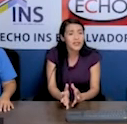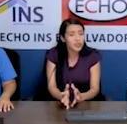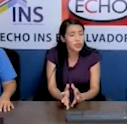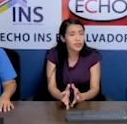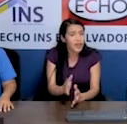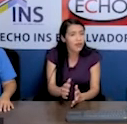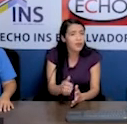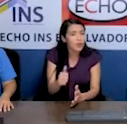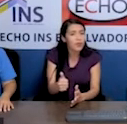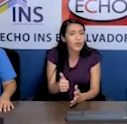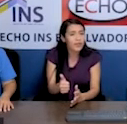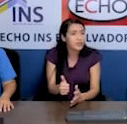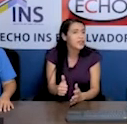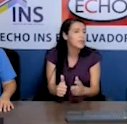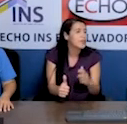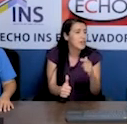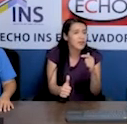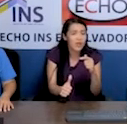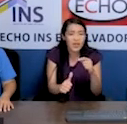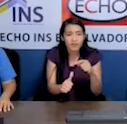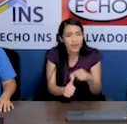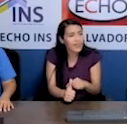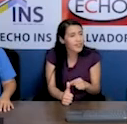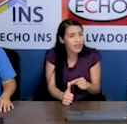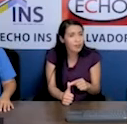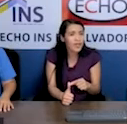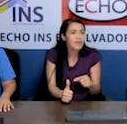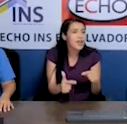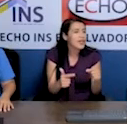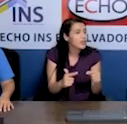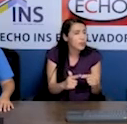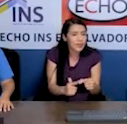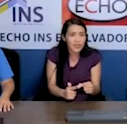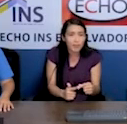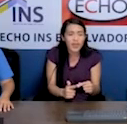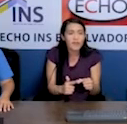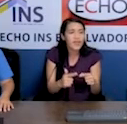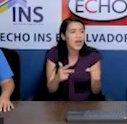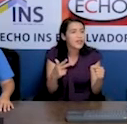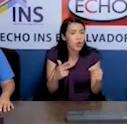la hidratación, claro, ojo con esto, tenemos que ver falla renal previa,